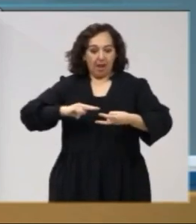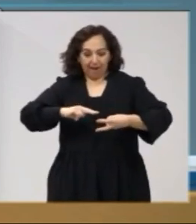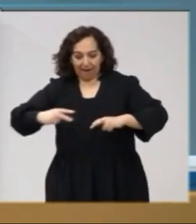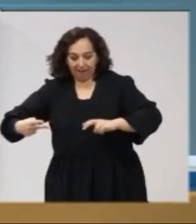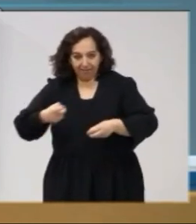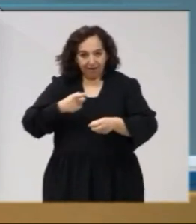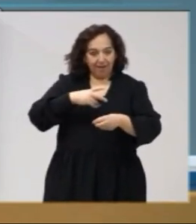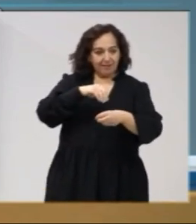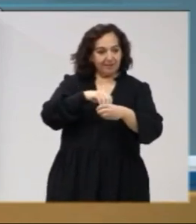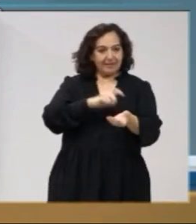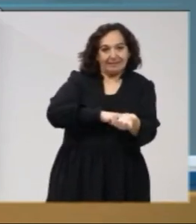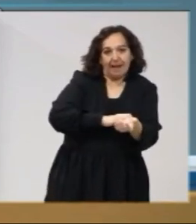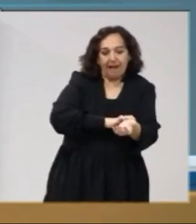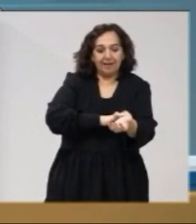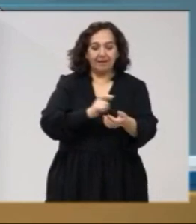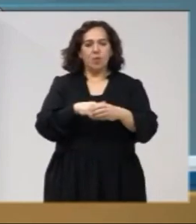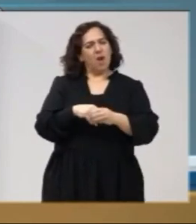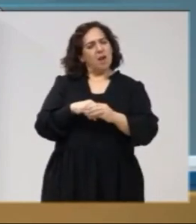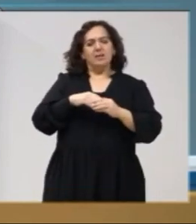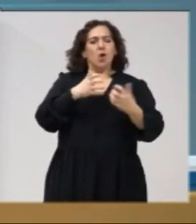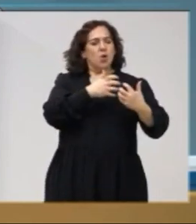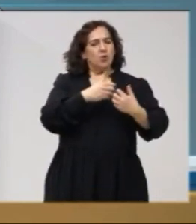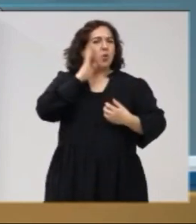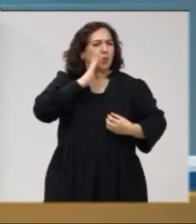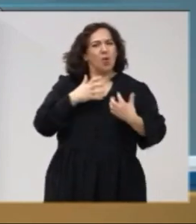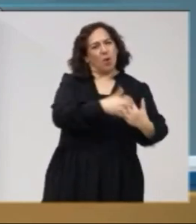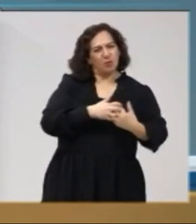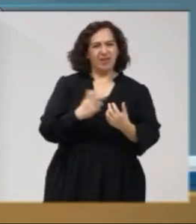la lucha contra la corrupción. Yo personalmente